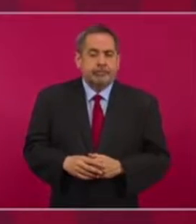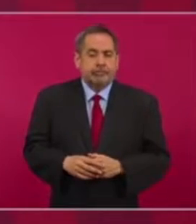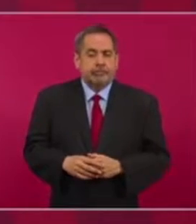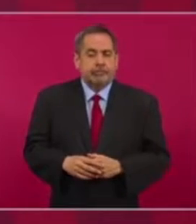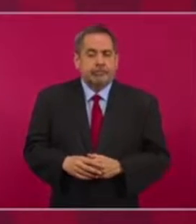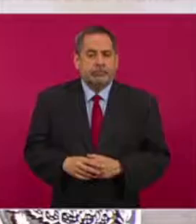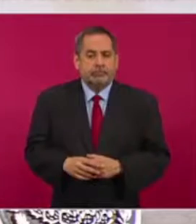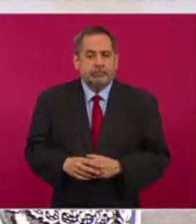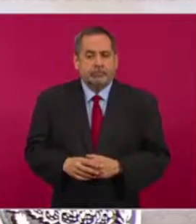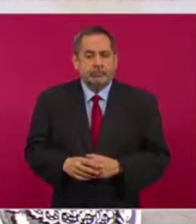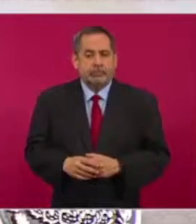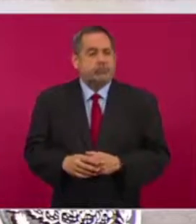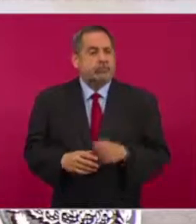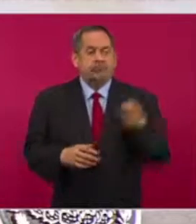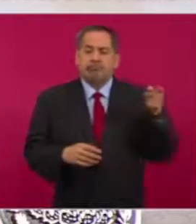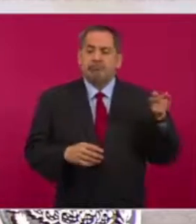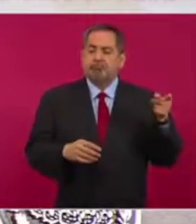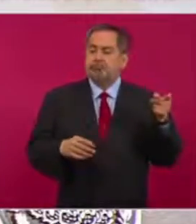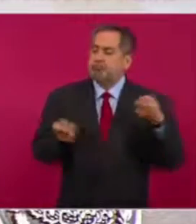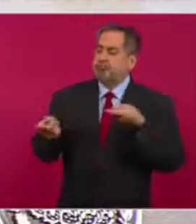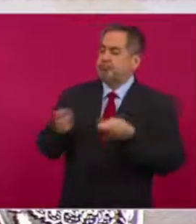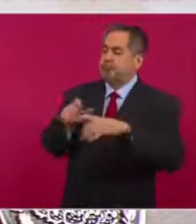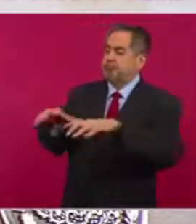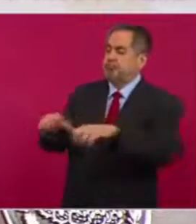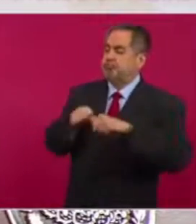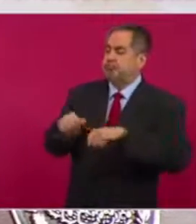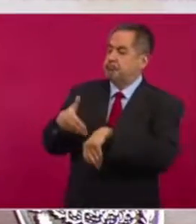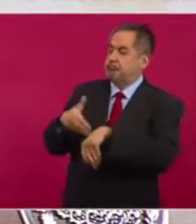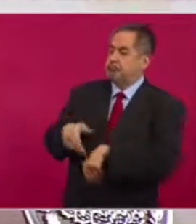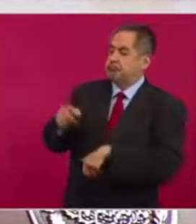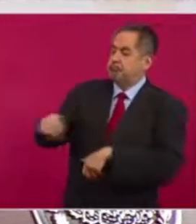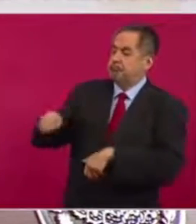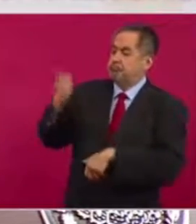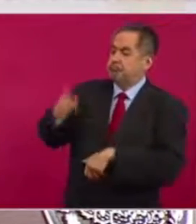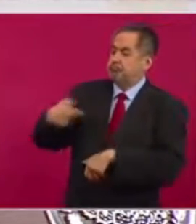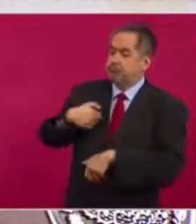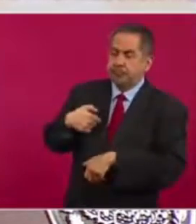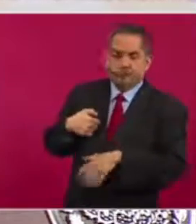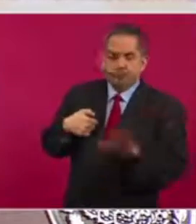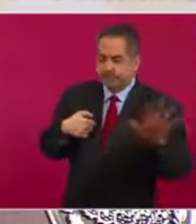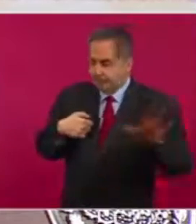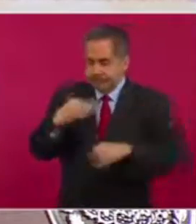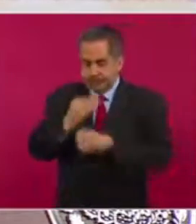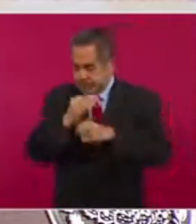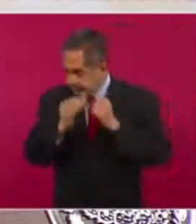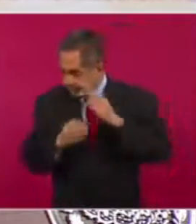Estaba secuestrado, tomado. Entonces, estamos limpiando.